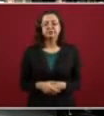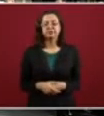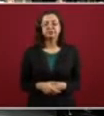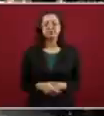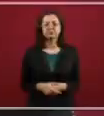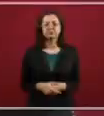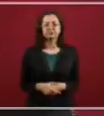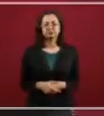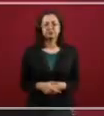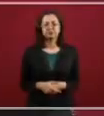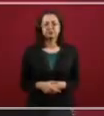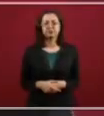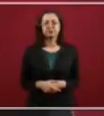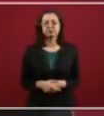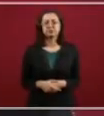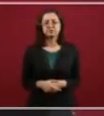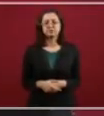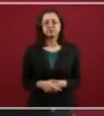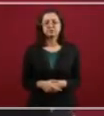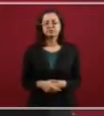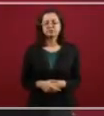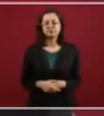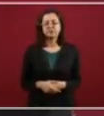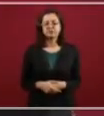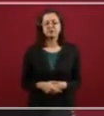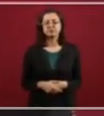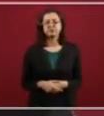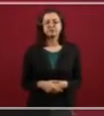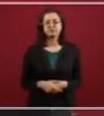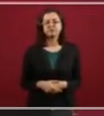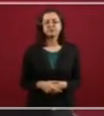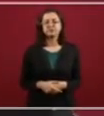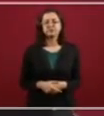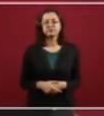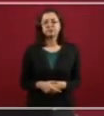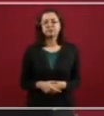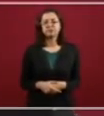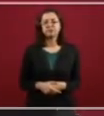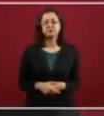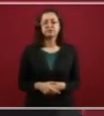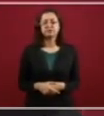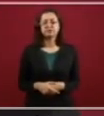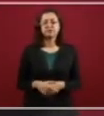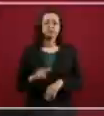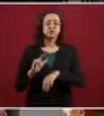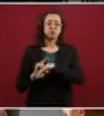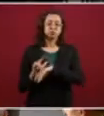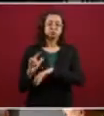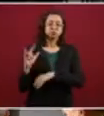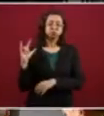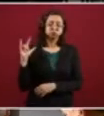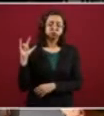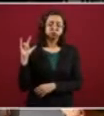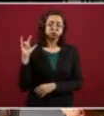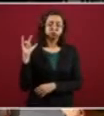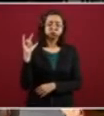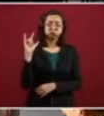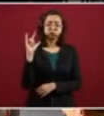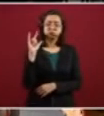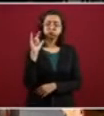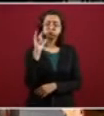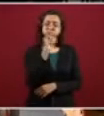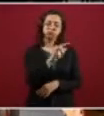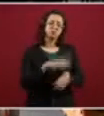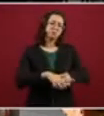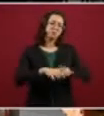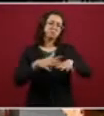Ya ese vuelo, en su mayor parte, transcurrirá pues en aguas